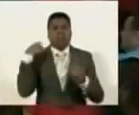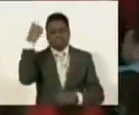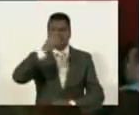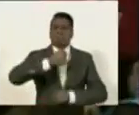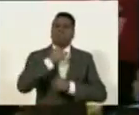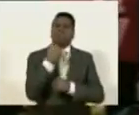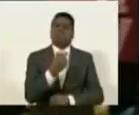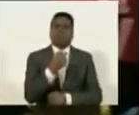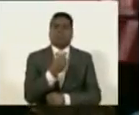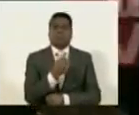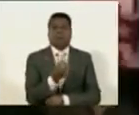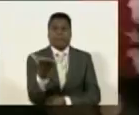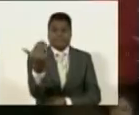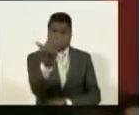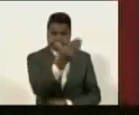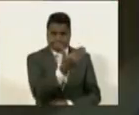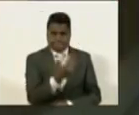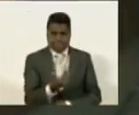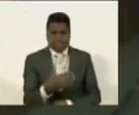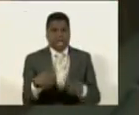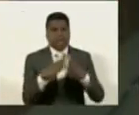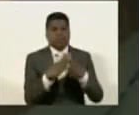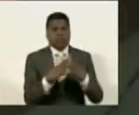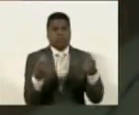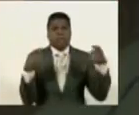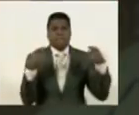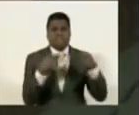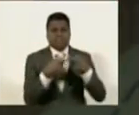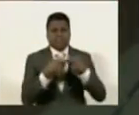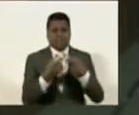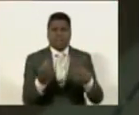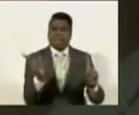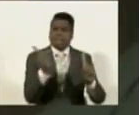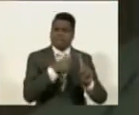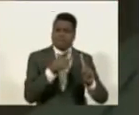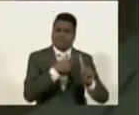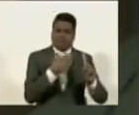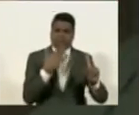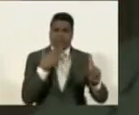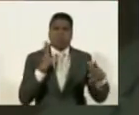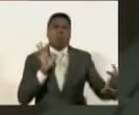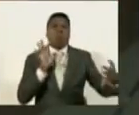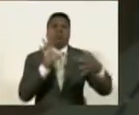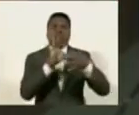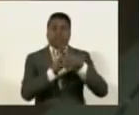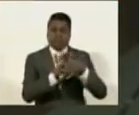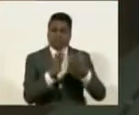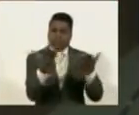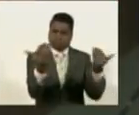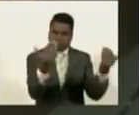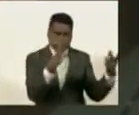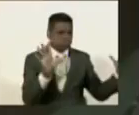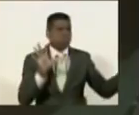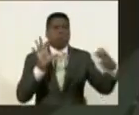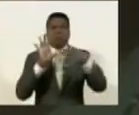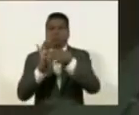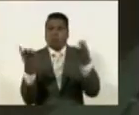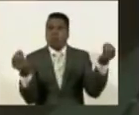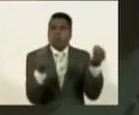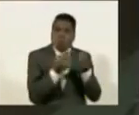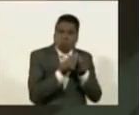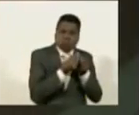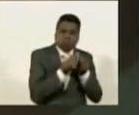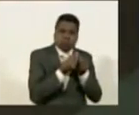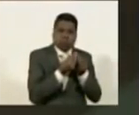firmeza, a sumarse a esta batalla que en primer lugar nos requiere unidos y unidas, y a escuchar de